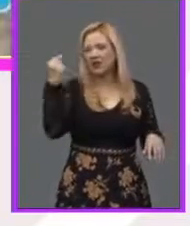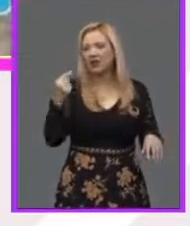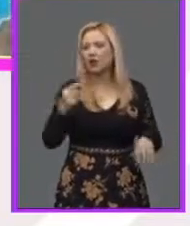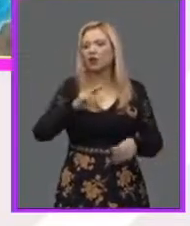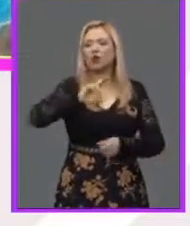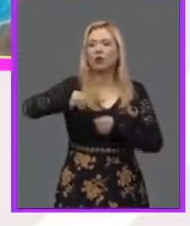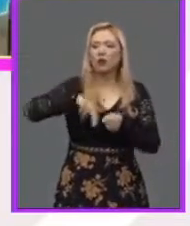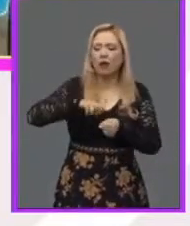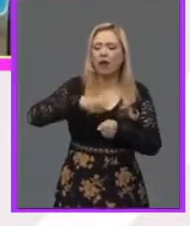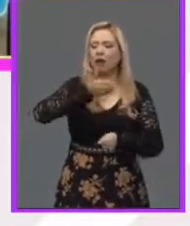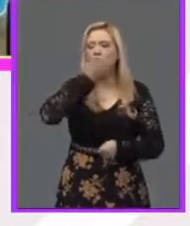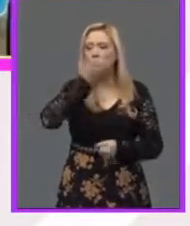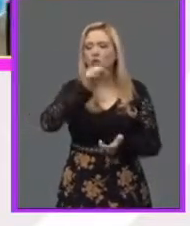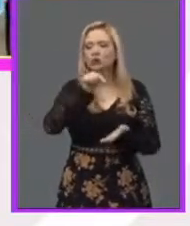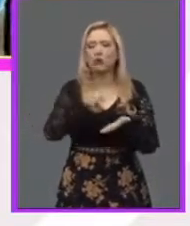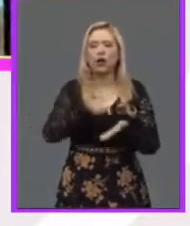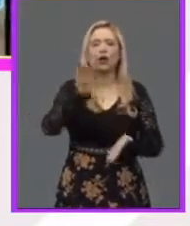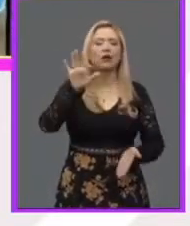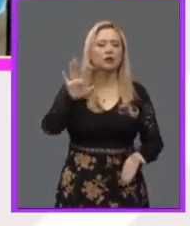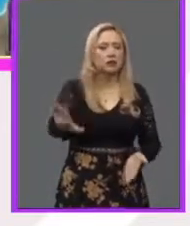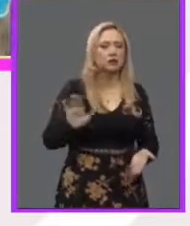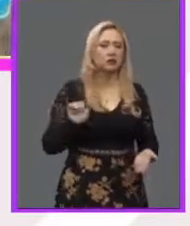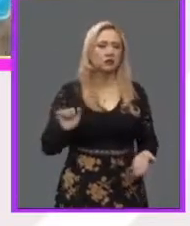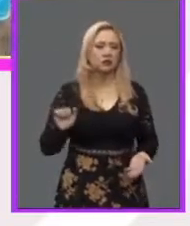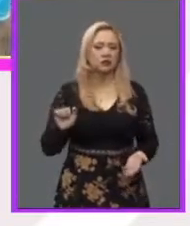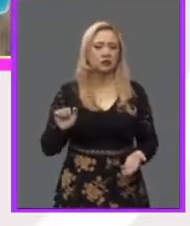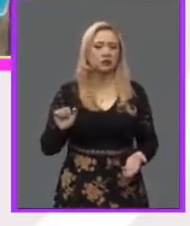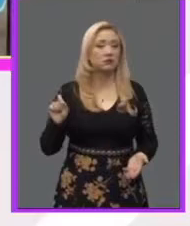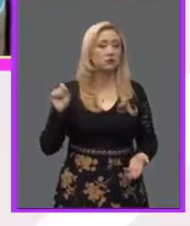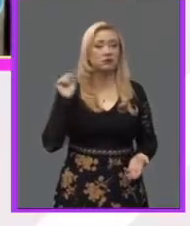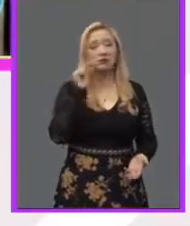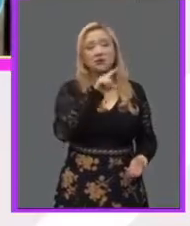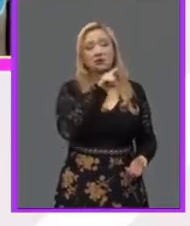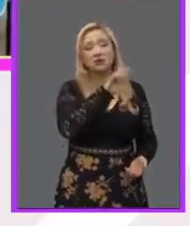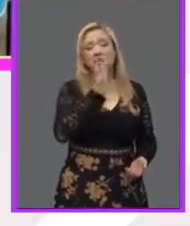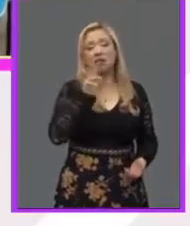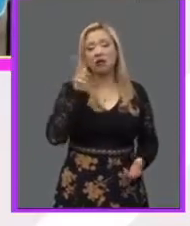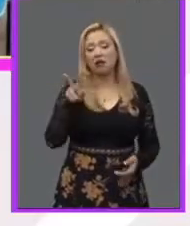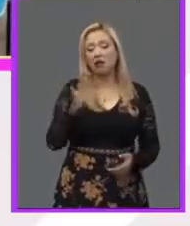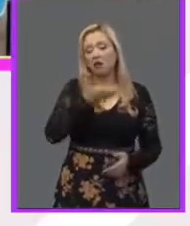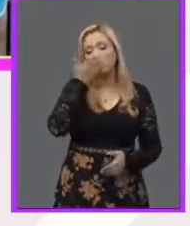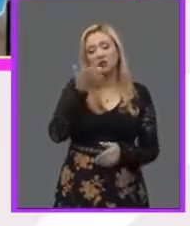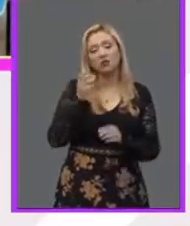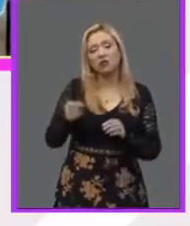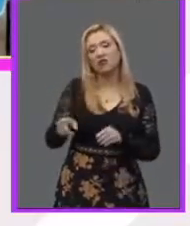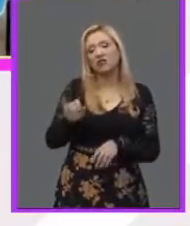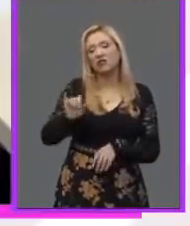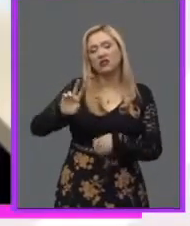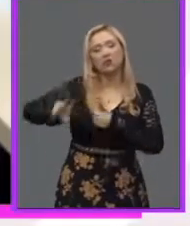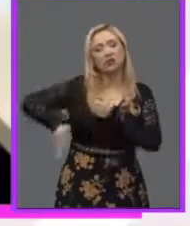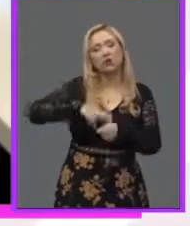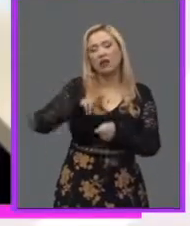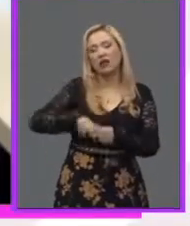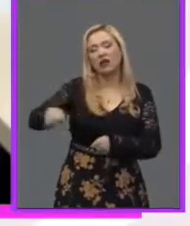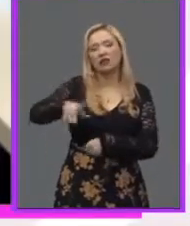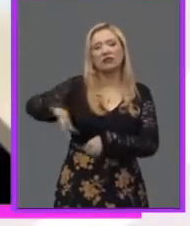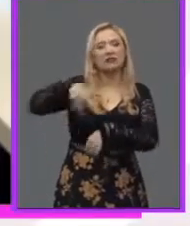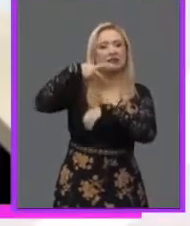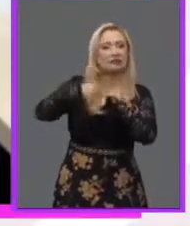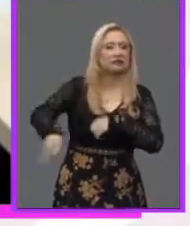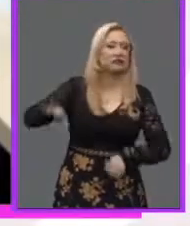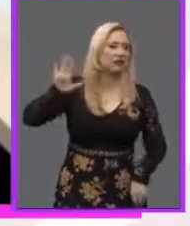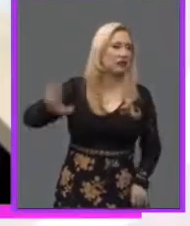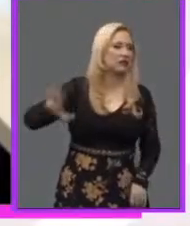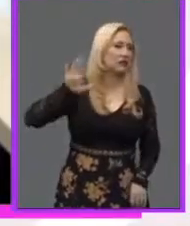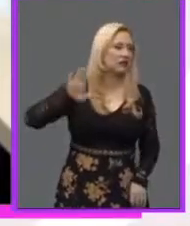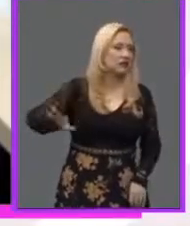qué es lo normal, en qué zonas, ¿no? Como que las mismas autoridades y la sociedad normalizamos que en ciertas zonas de las ciudades ocurran cosas que en teoría no